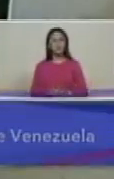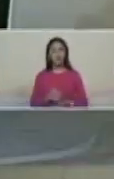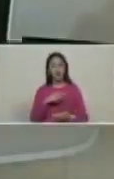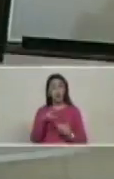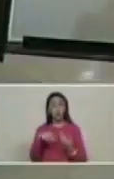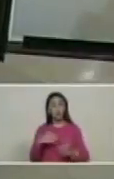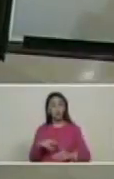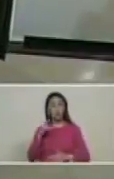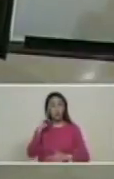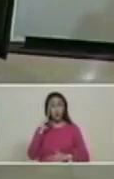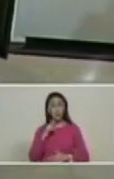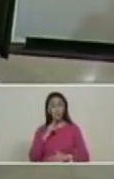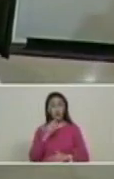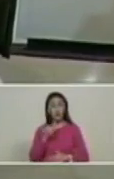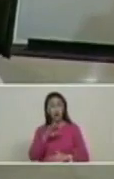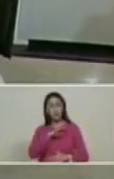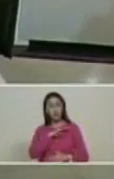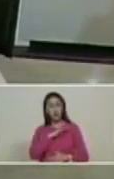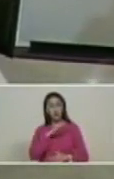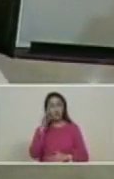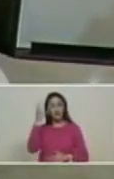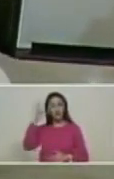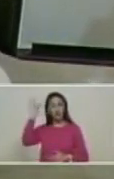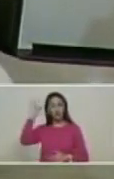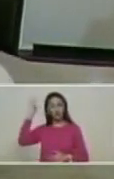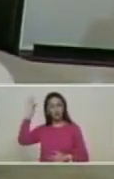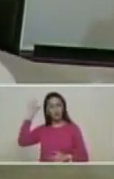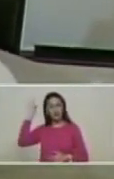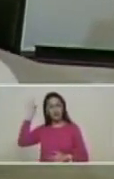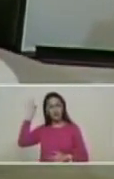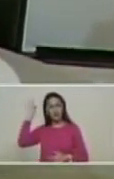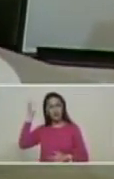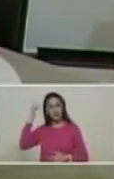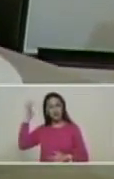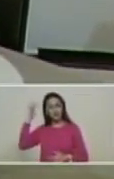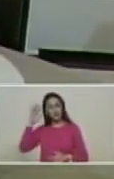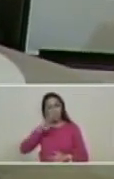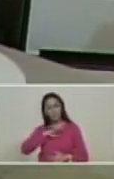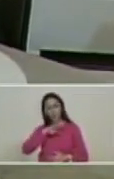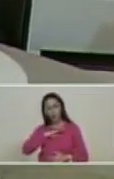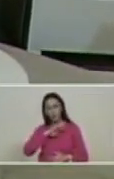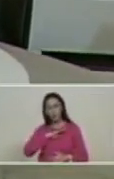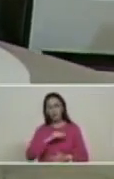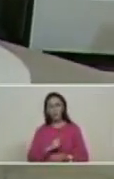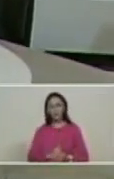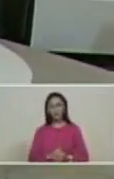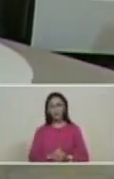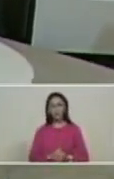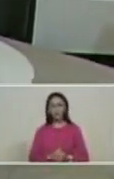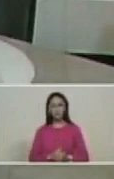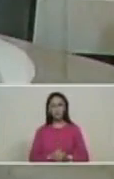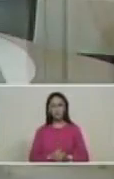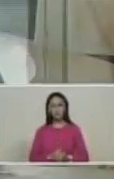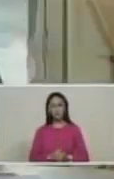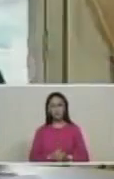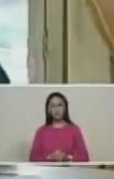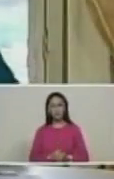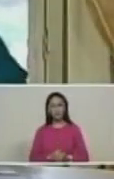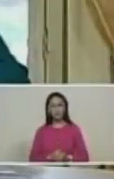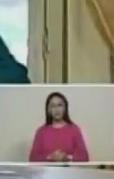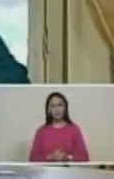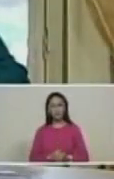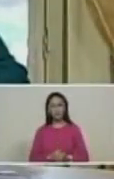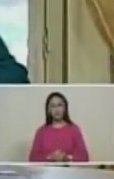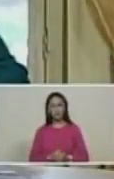revolución bolivariana tiene su propia filosofía, su propio paradigma, su propio marco teórico,